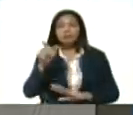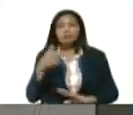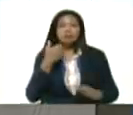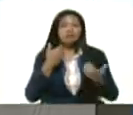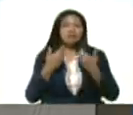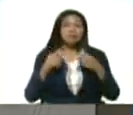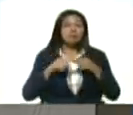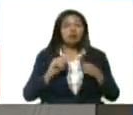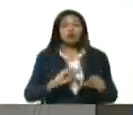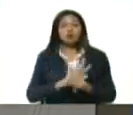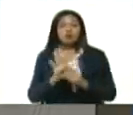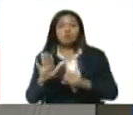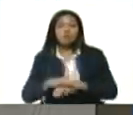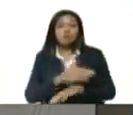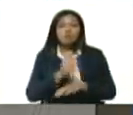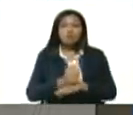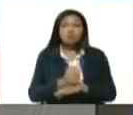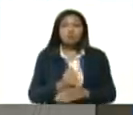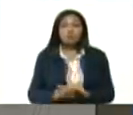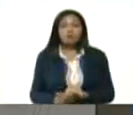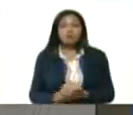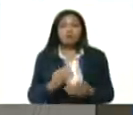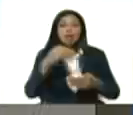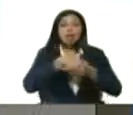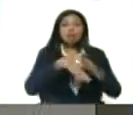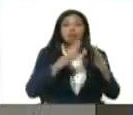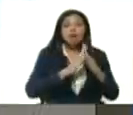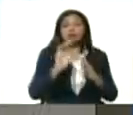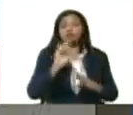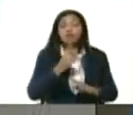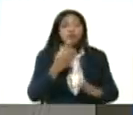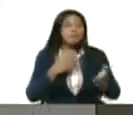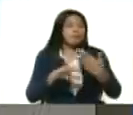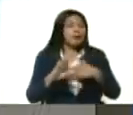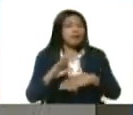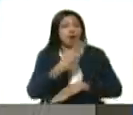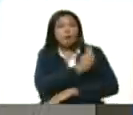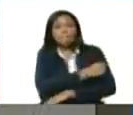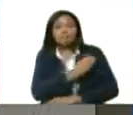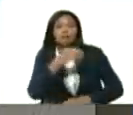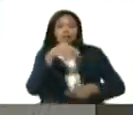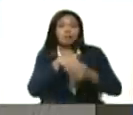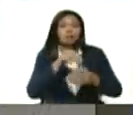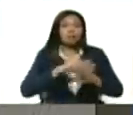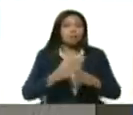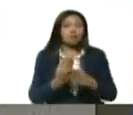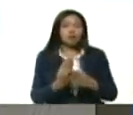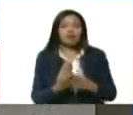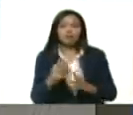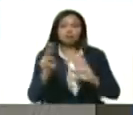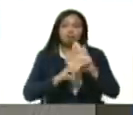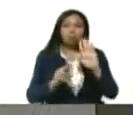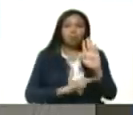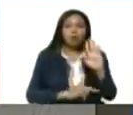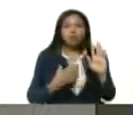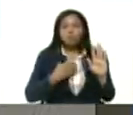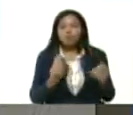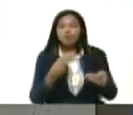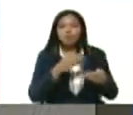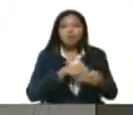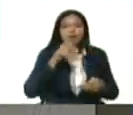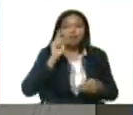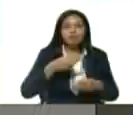por COVID-19, no se quede en su casa, aislado en su casa, porque no se estaba cumpliendo con el aislamiento